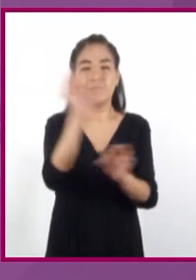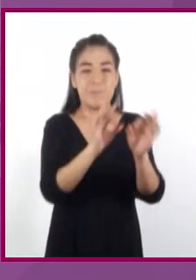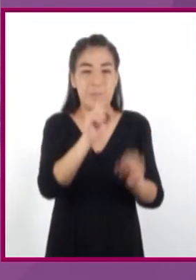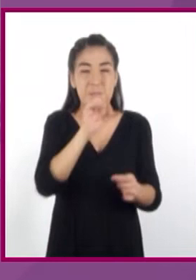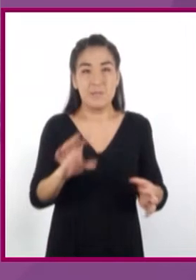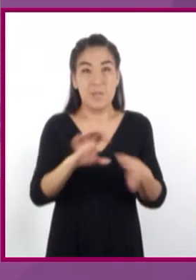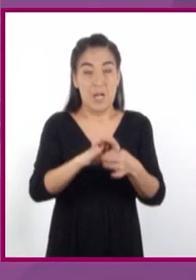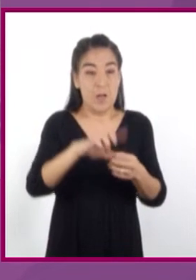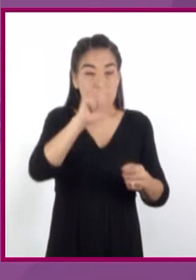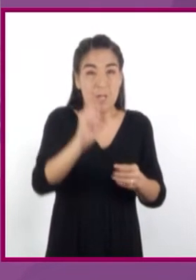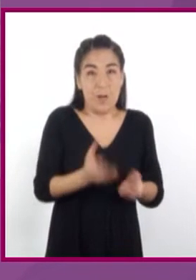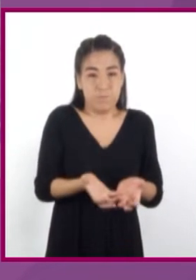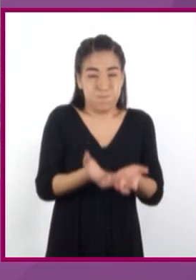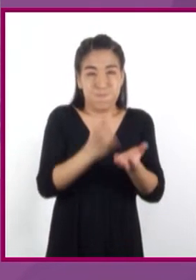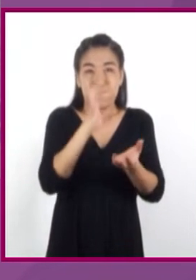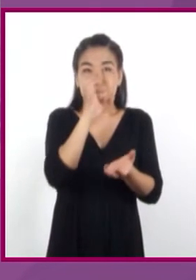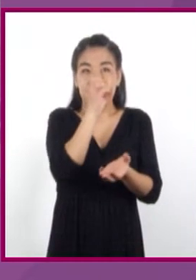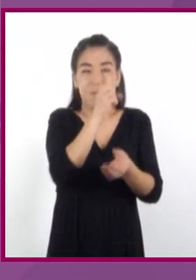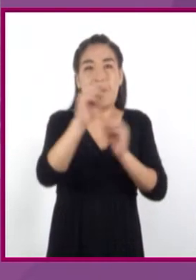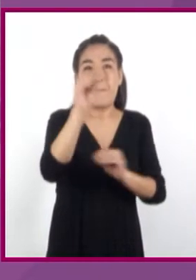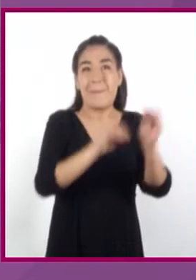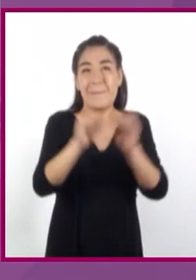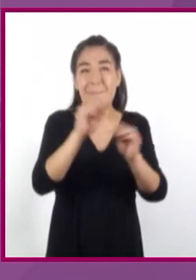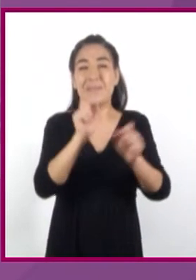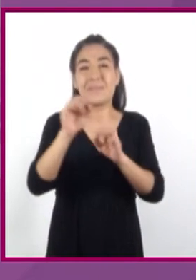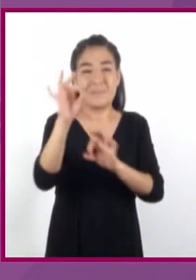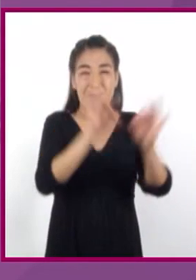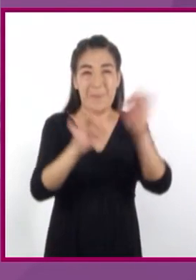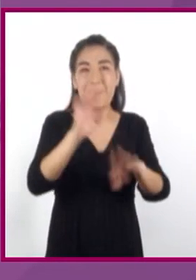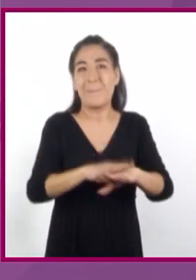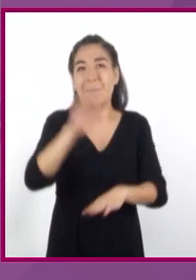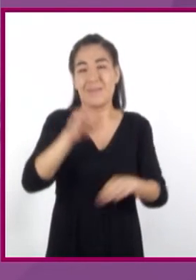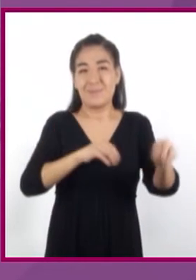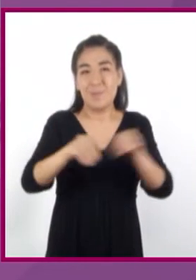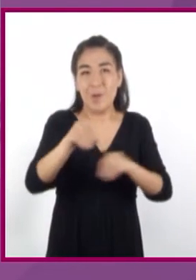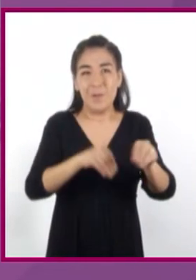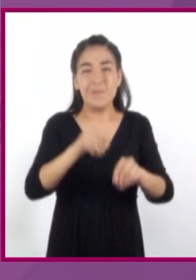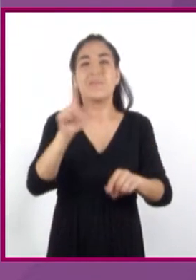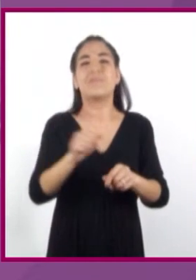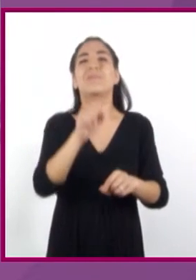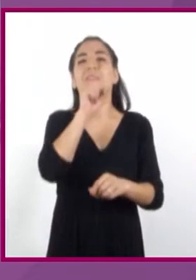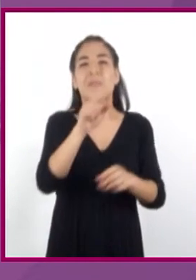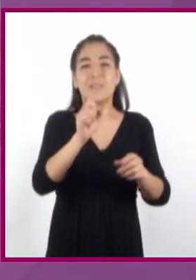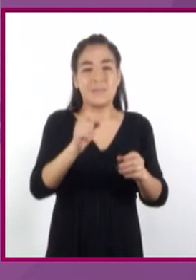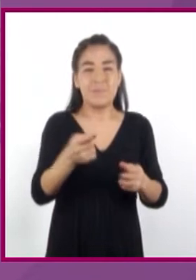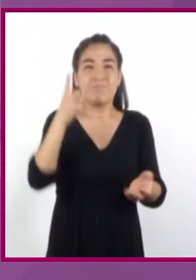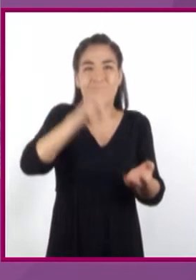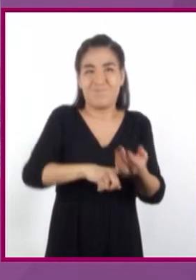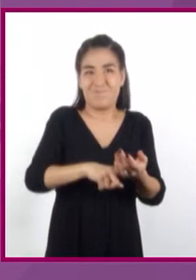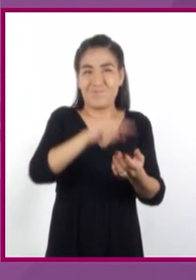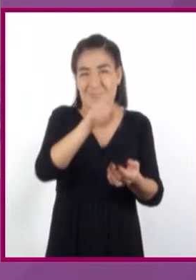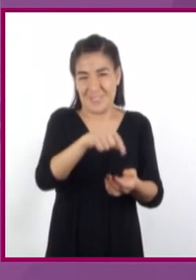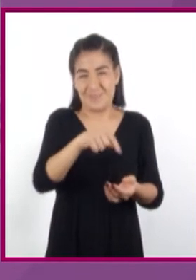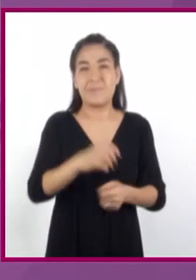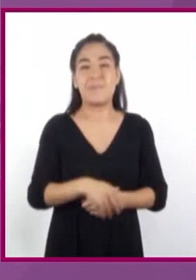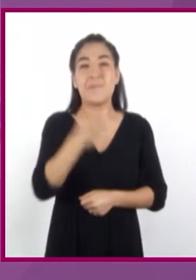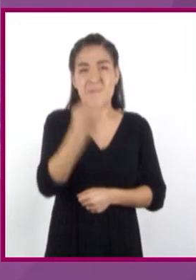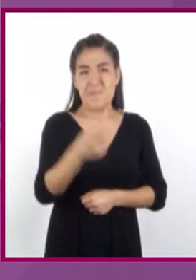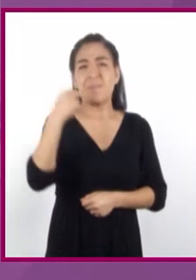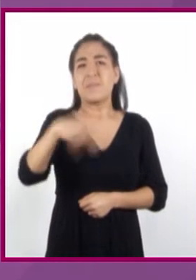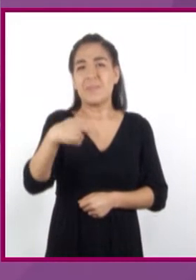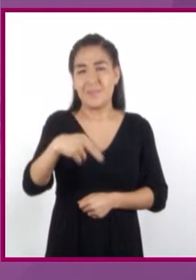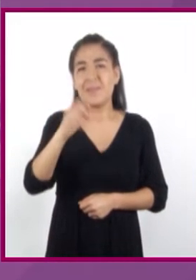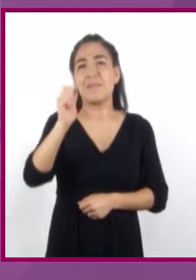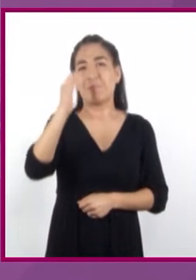cuerpo aumenta y su movilidad se hace mayor, se produce un incremento en el tamaño de dicho cuerpo. A este fenómeno